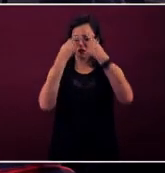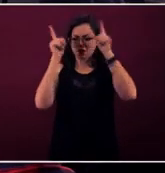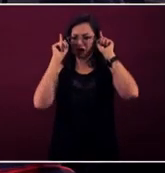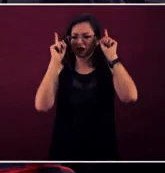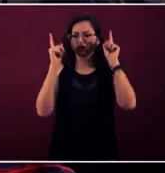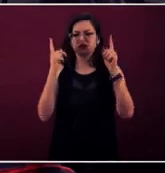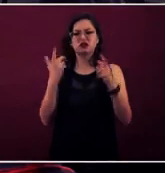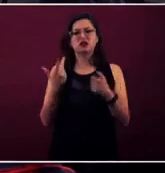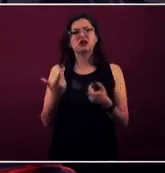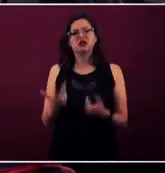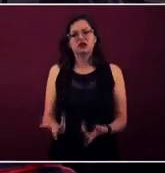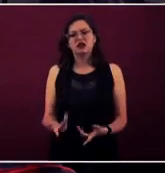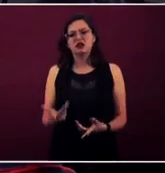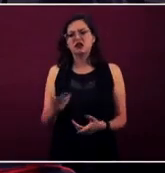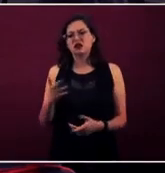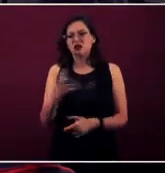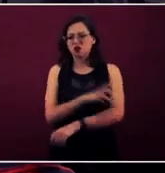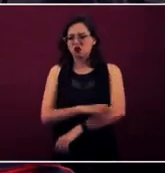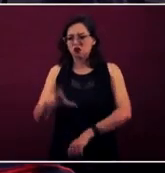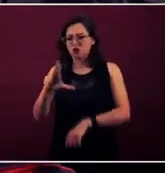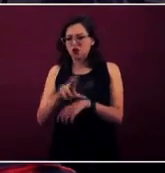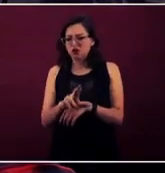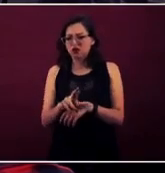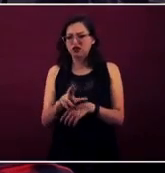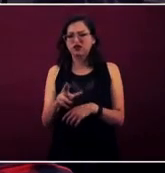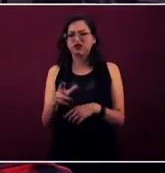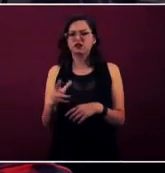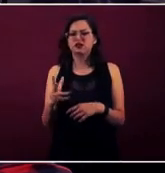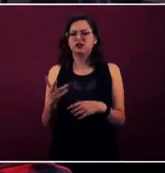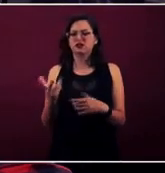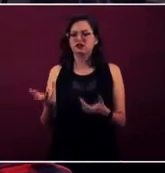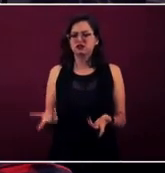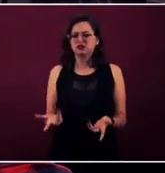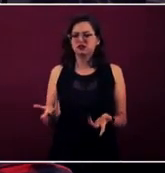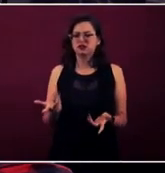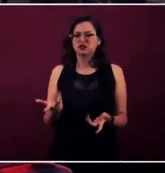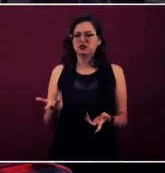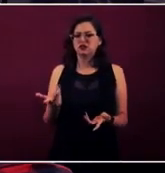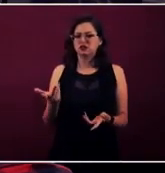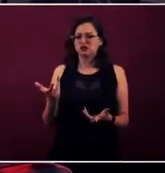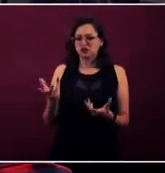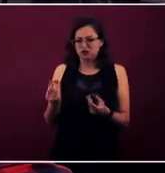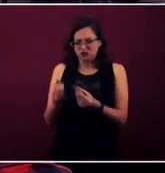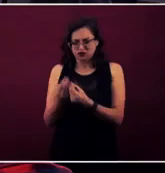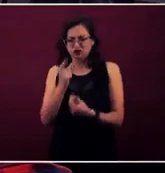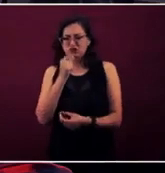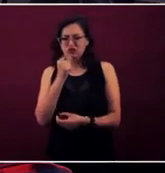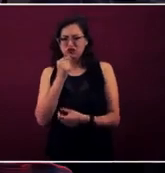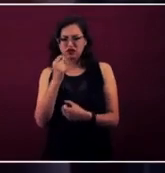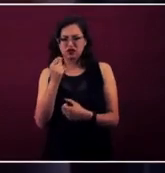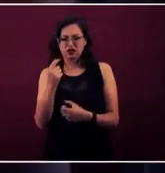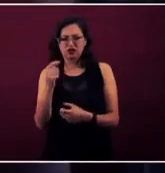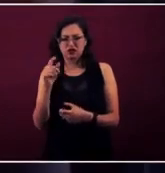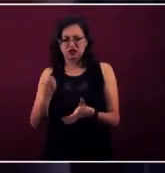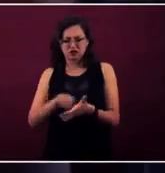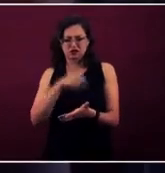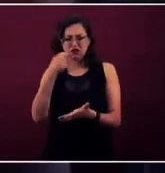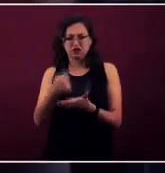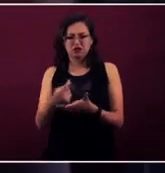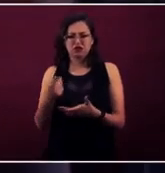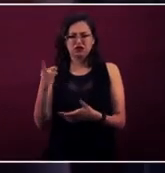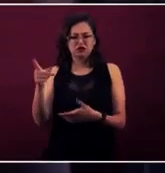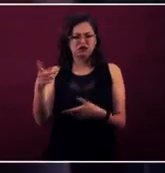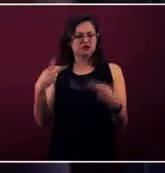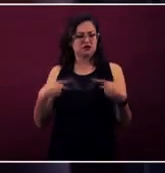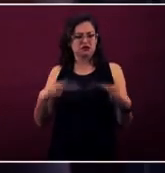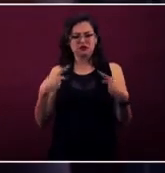Hay una coordinación con la policía, con Fuerza Tamaulipas, porque la gente está aterrada con